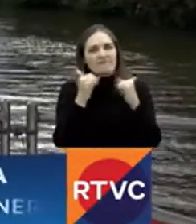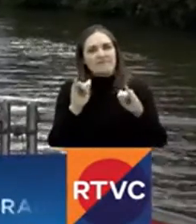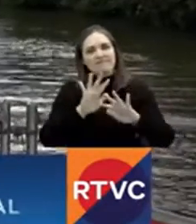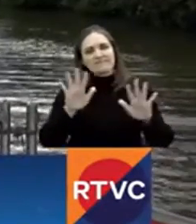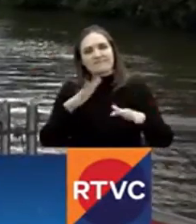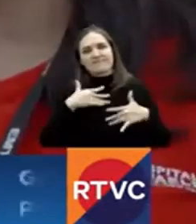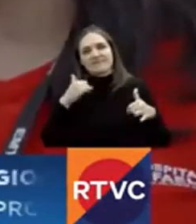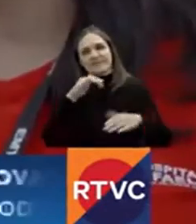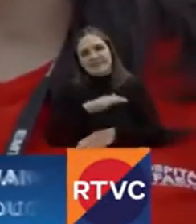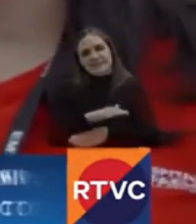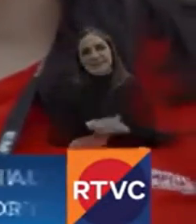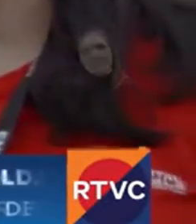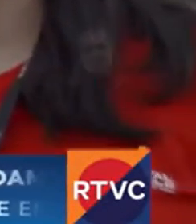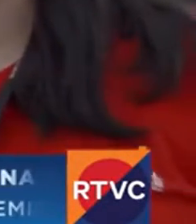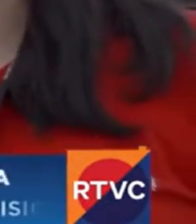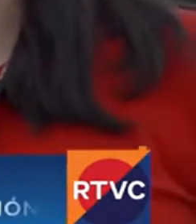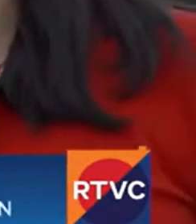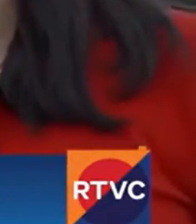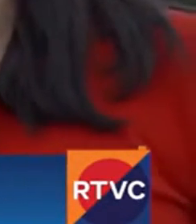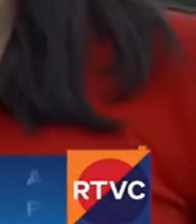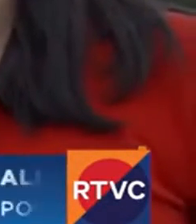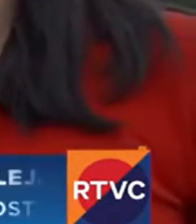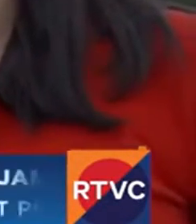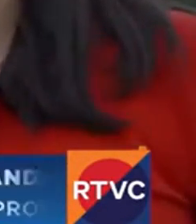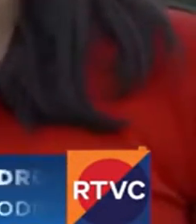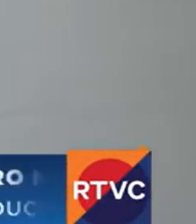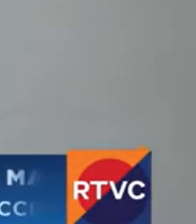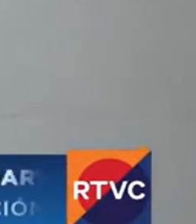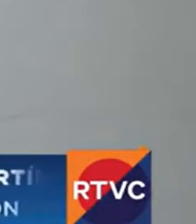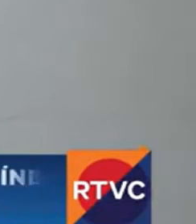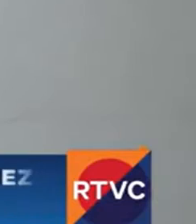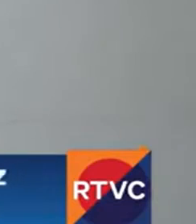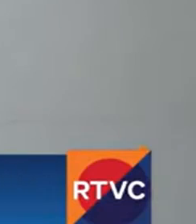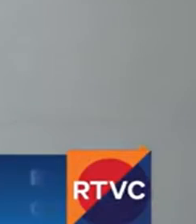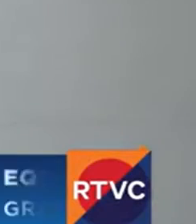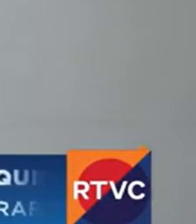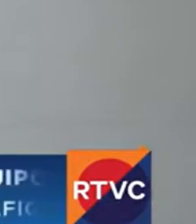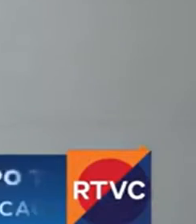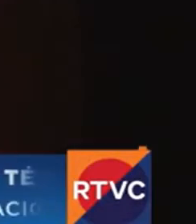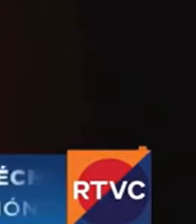tarde. Sino que el afán aquí, si la marea baja, el barco ya no entra.